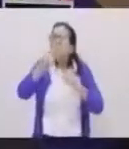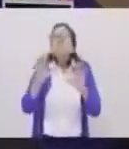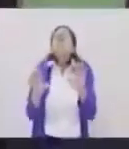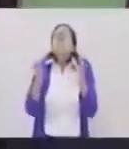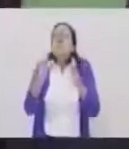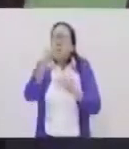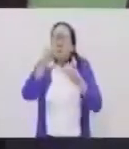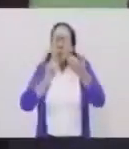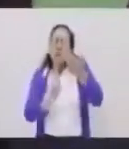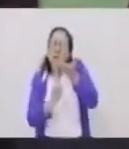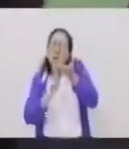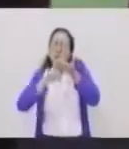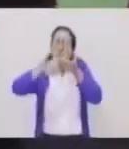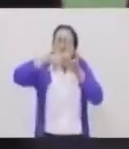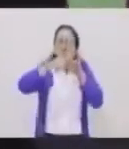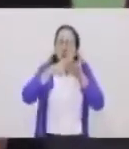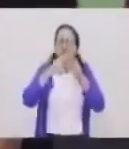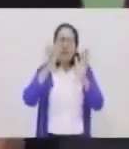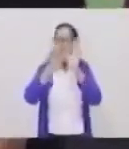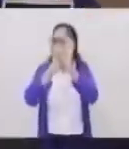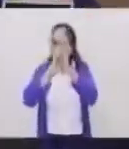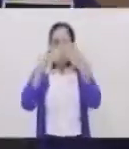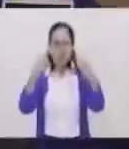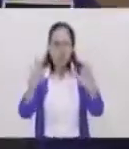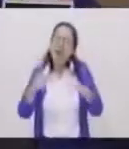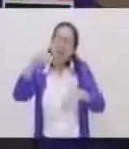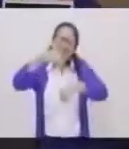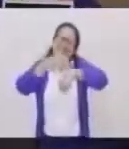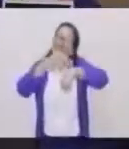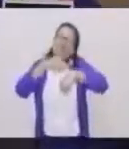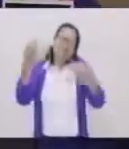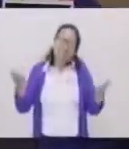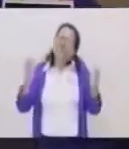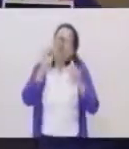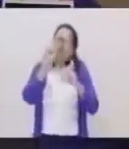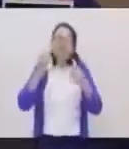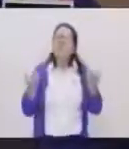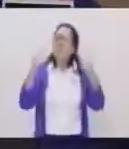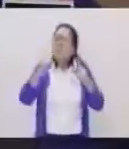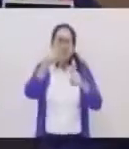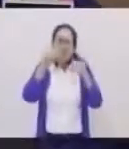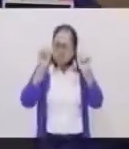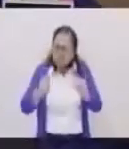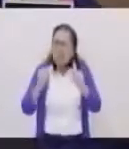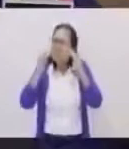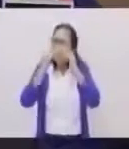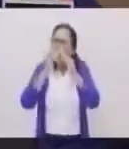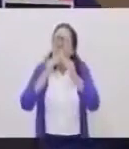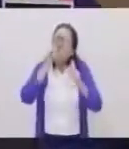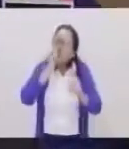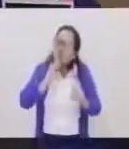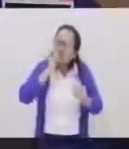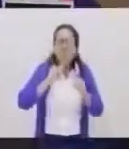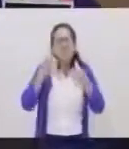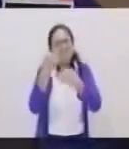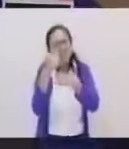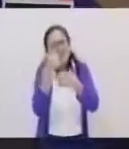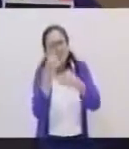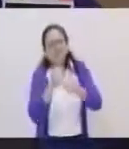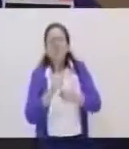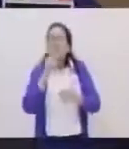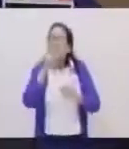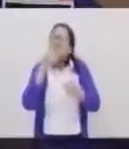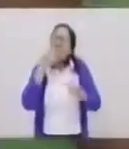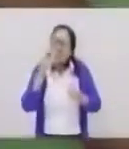vas a ir tejiendo, ¿verdad? Te traigo ya el ejemplo por el poco tiempo que tenemos. Pero tú en casa puedes hacerlo de esta manera y como te